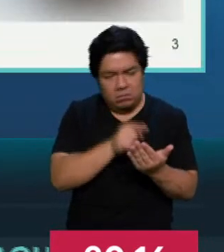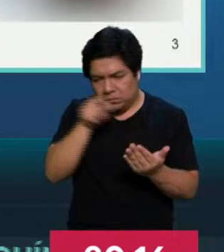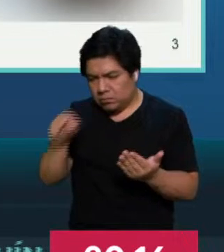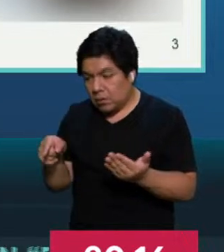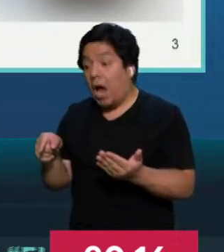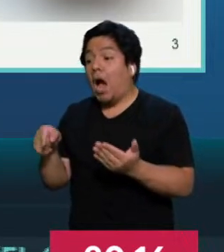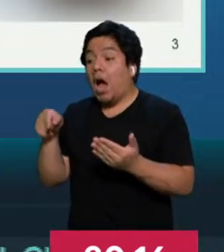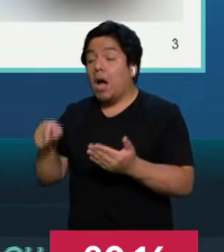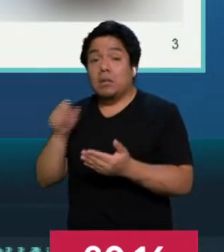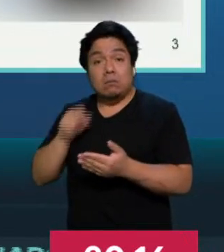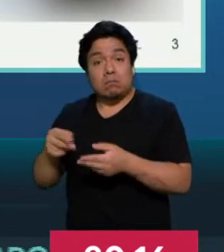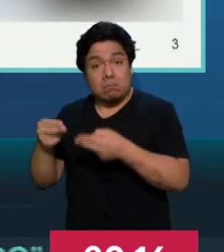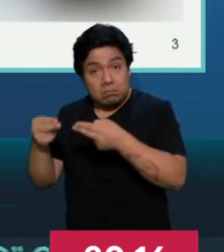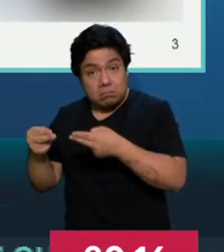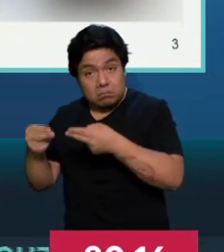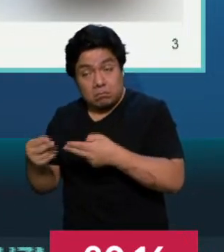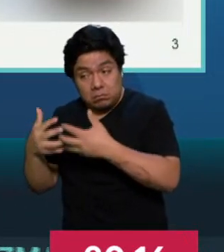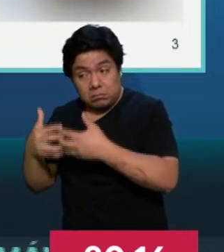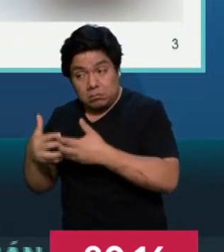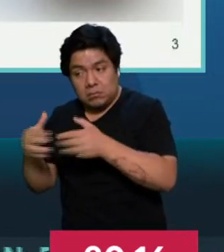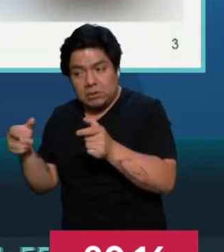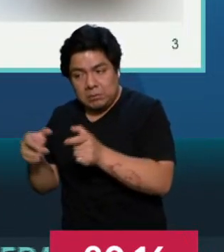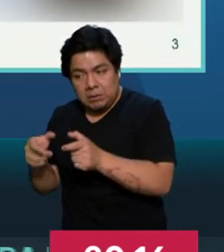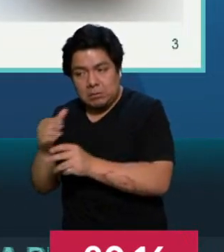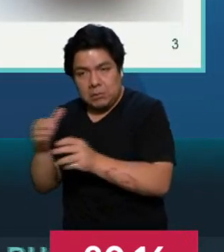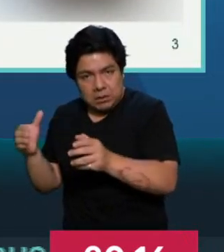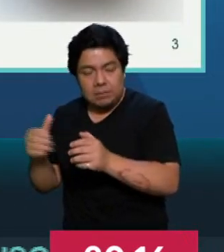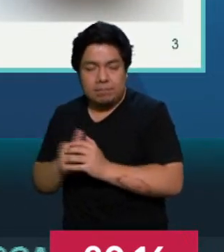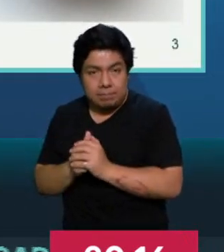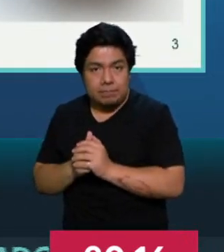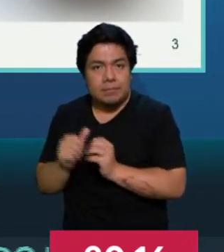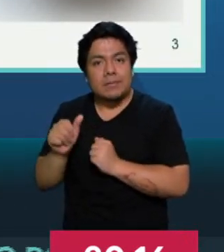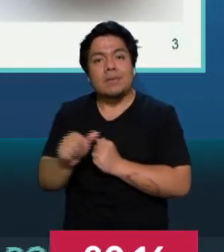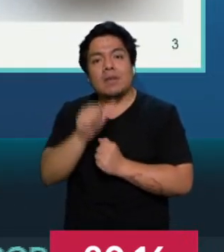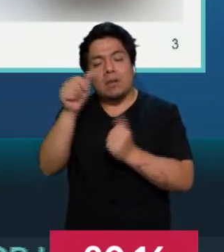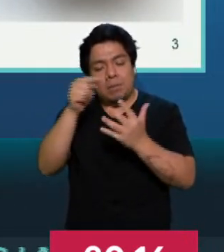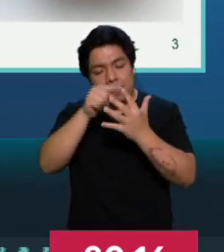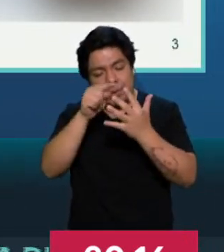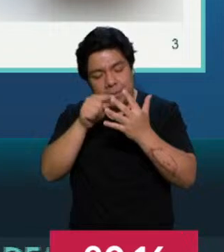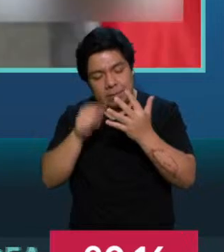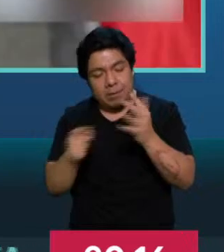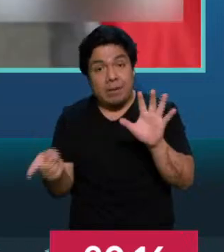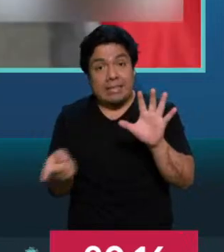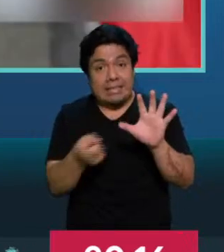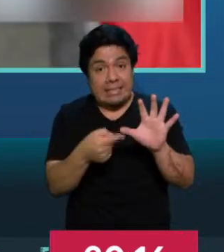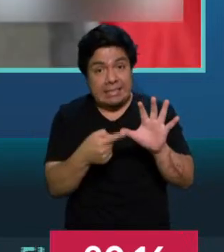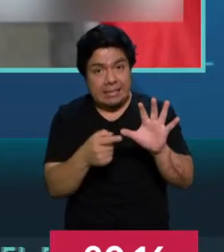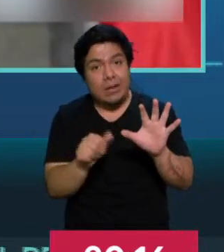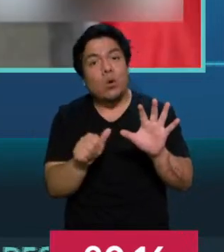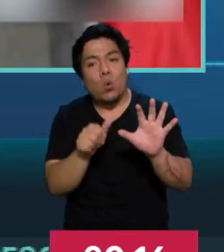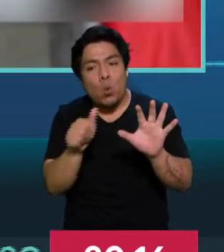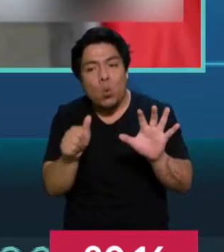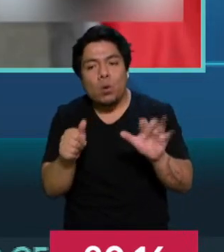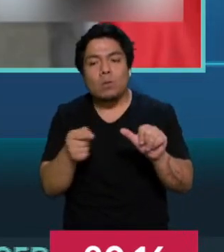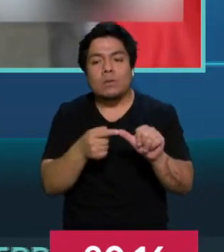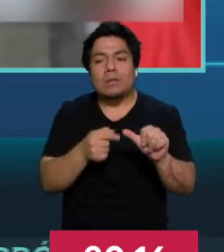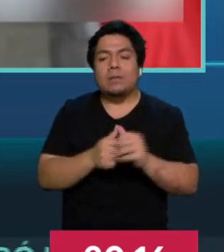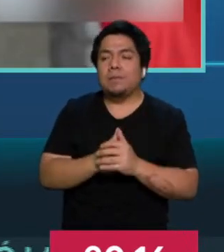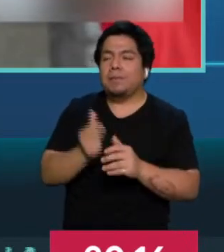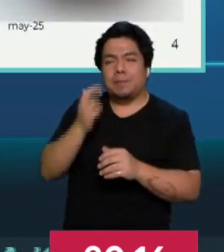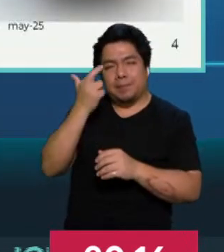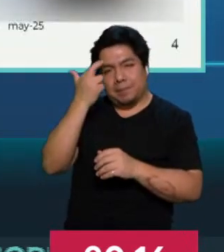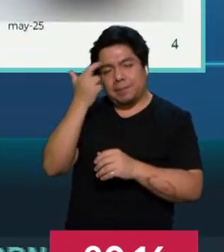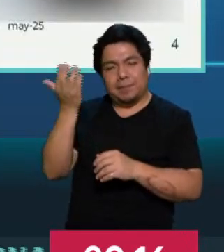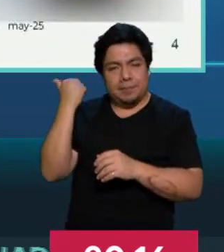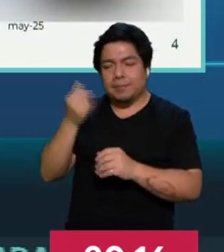estas pequeñas y medianas empresas de la nación. Y otro punto también muy importante es esto que comentaba